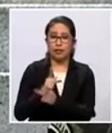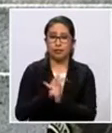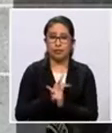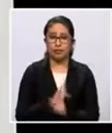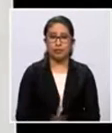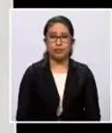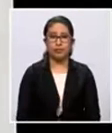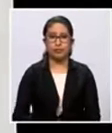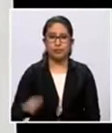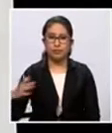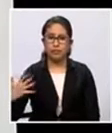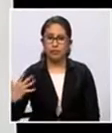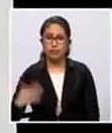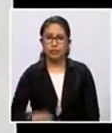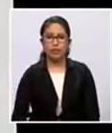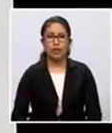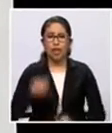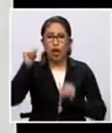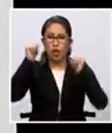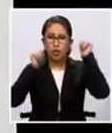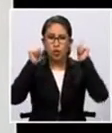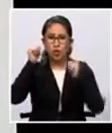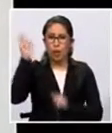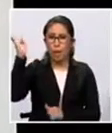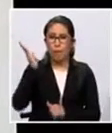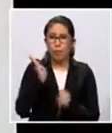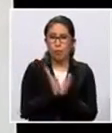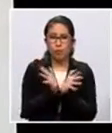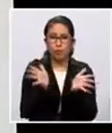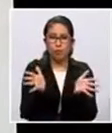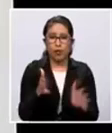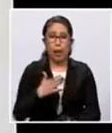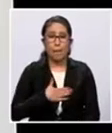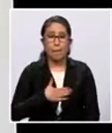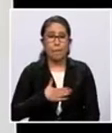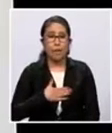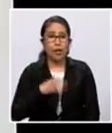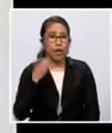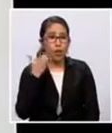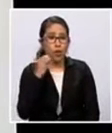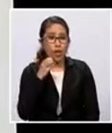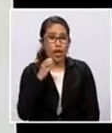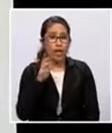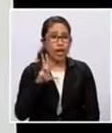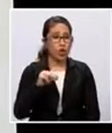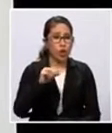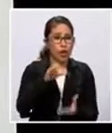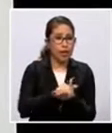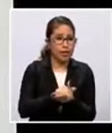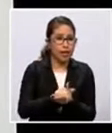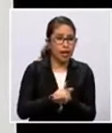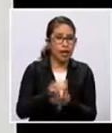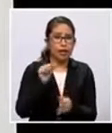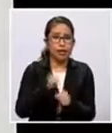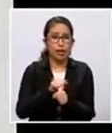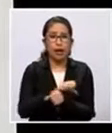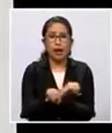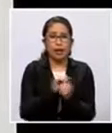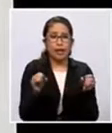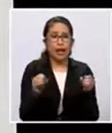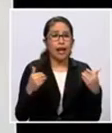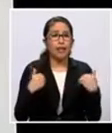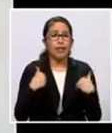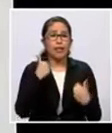otra pregunta, una duda sobre el bono universal. Mi cuñada no es casada ni trabaja, solo es ama de casa y tiene una hijita